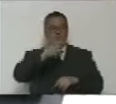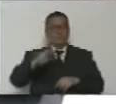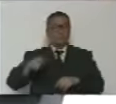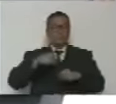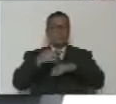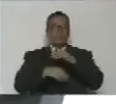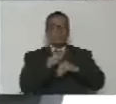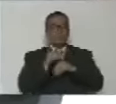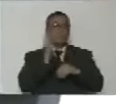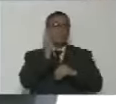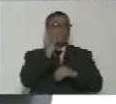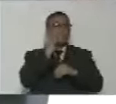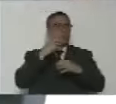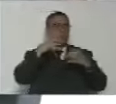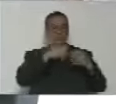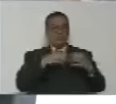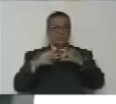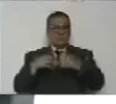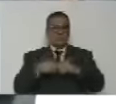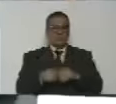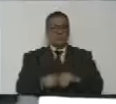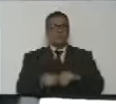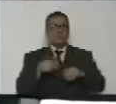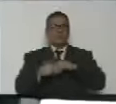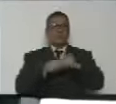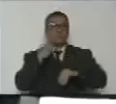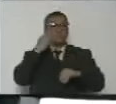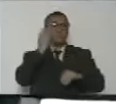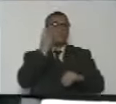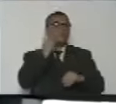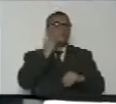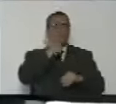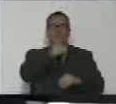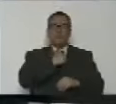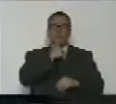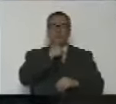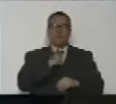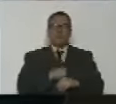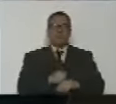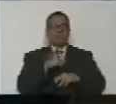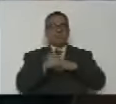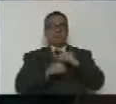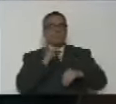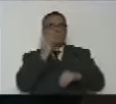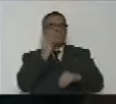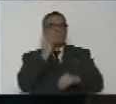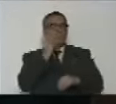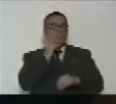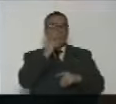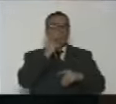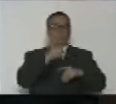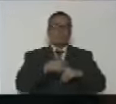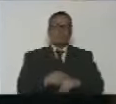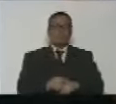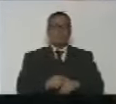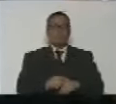ha sido ejemplo de lucha, que ha sido ejemplo de resistencia, que ha sido ejemplo de dignidad.